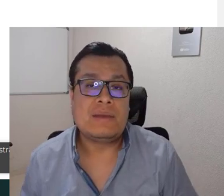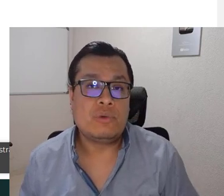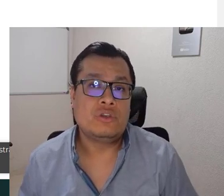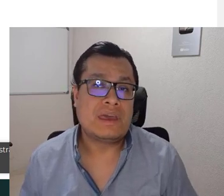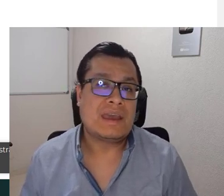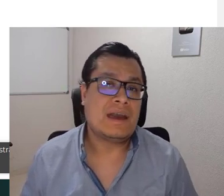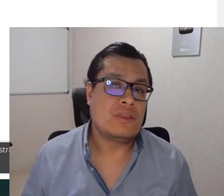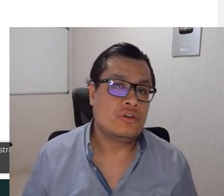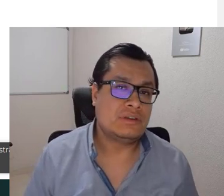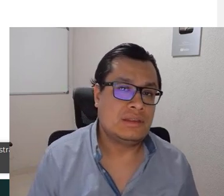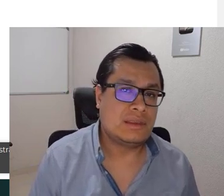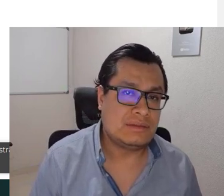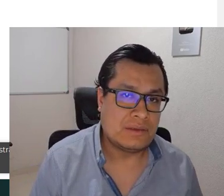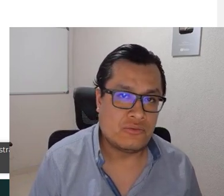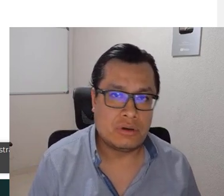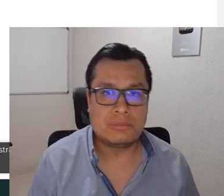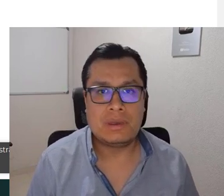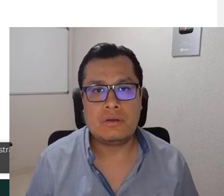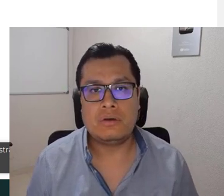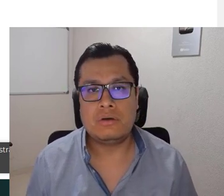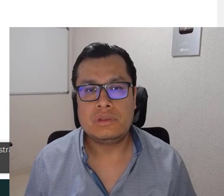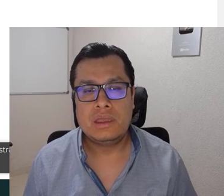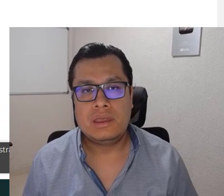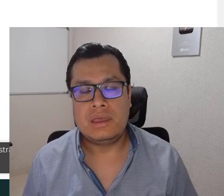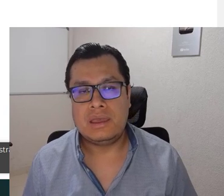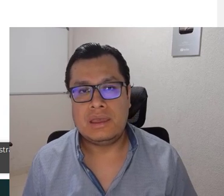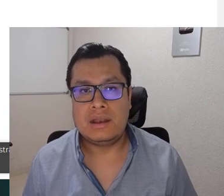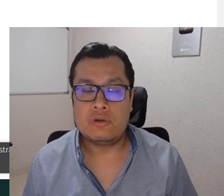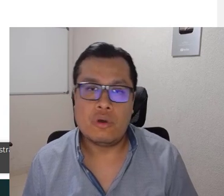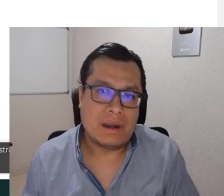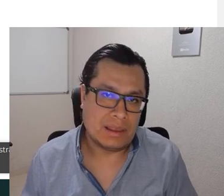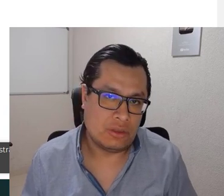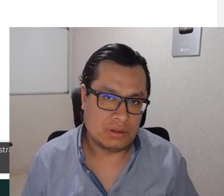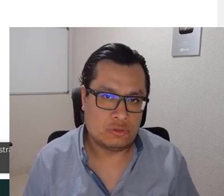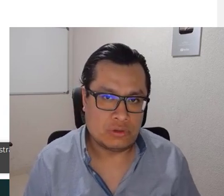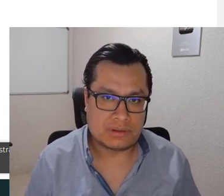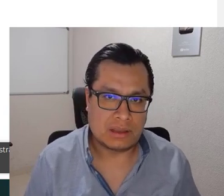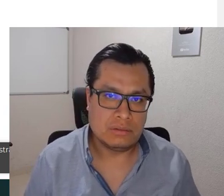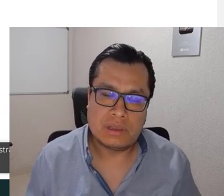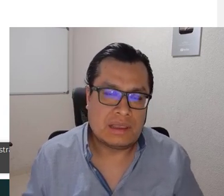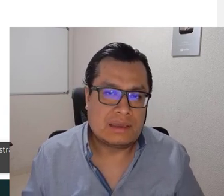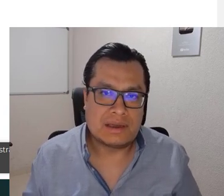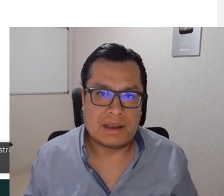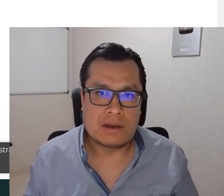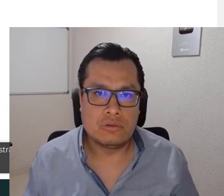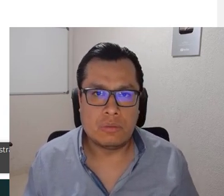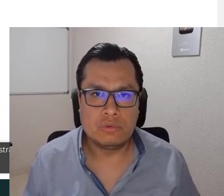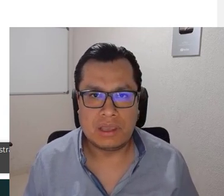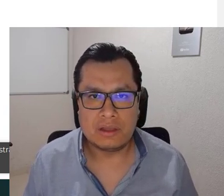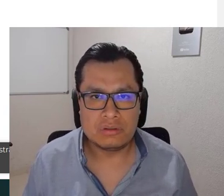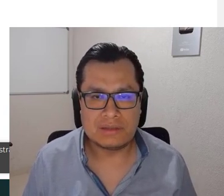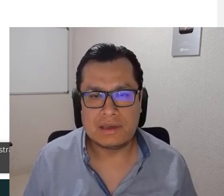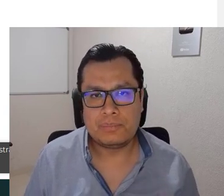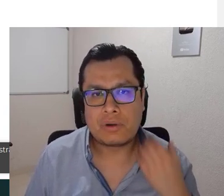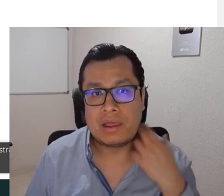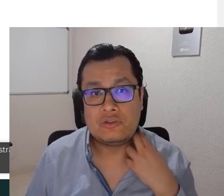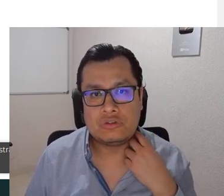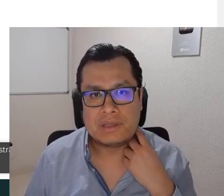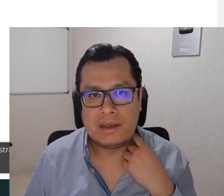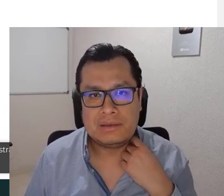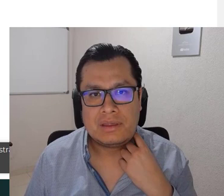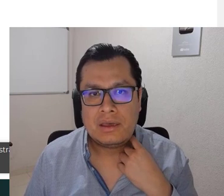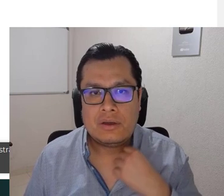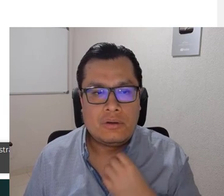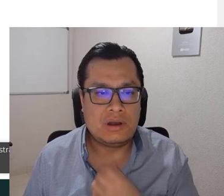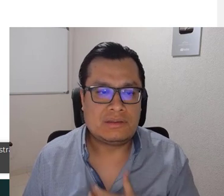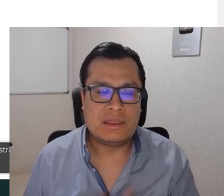sería bueno que cada docente se informe con el gobernador de su estado tiene que sacar algún comunicado ya sea por redes